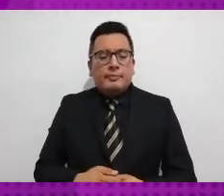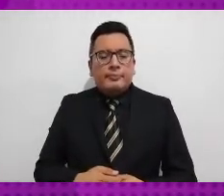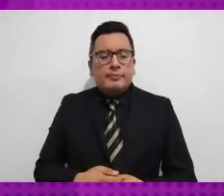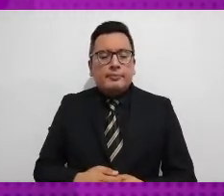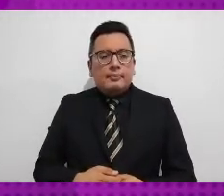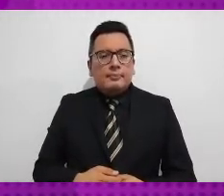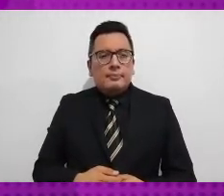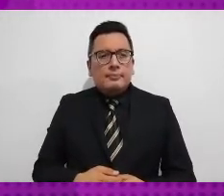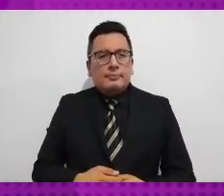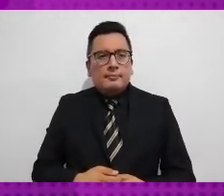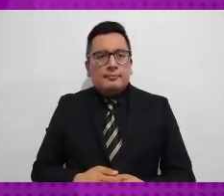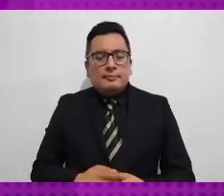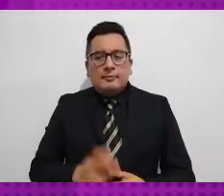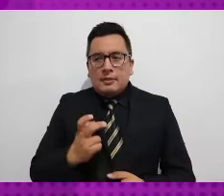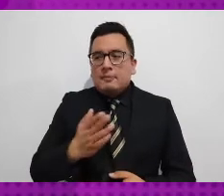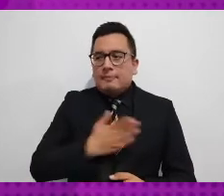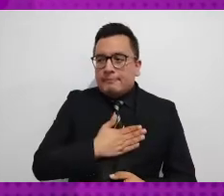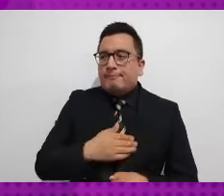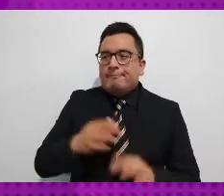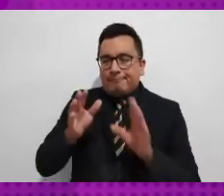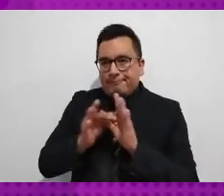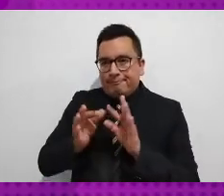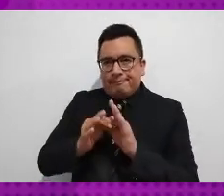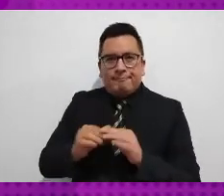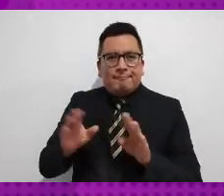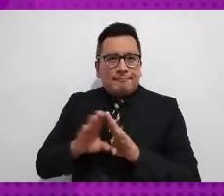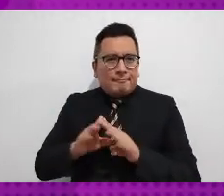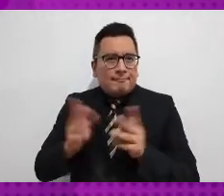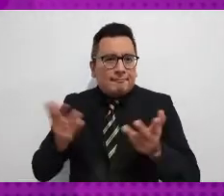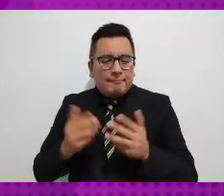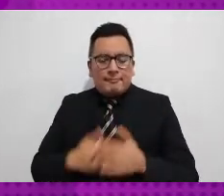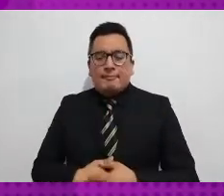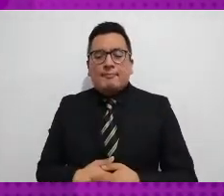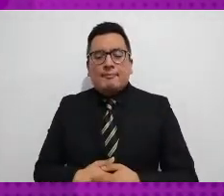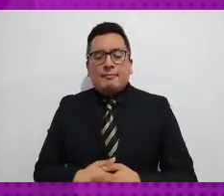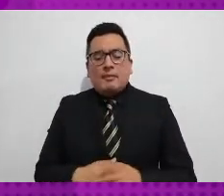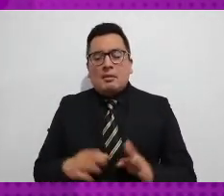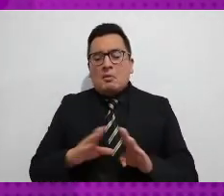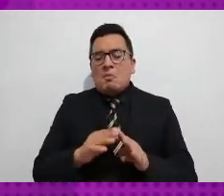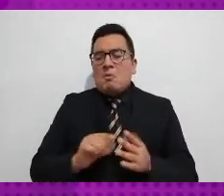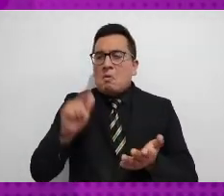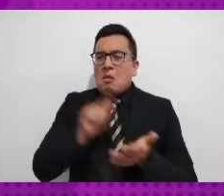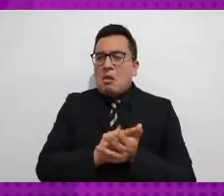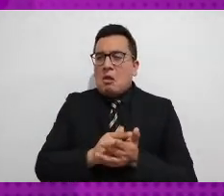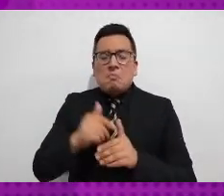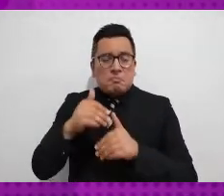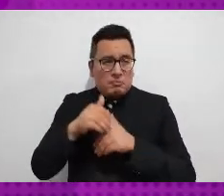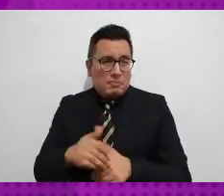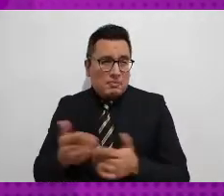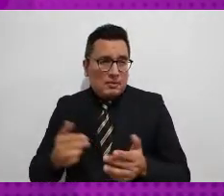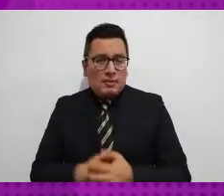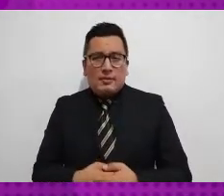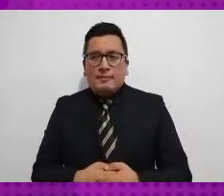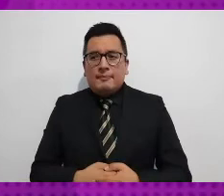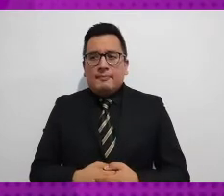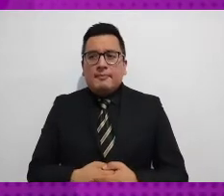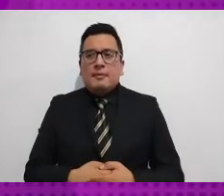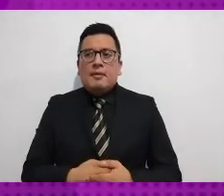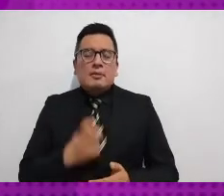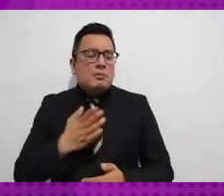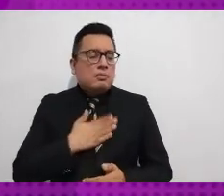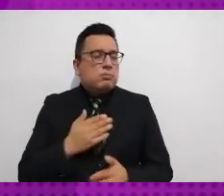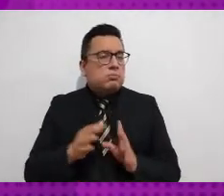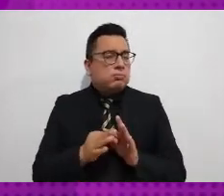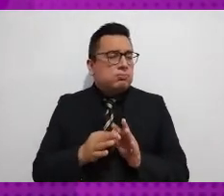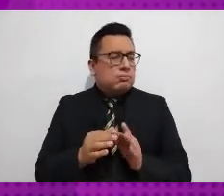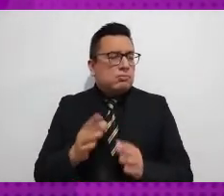ver cómo opera esto desde la perspectiva jurisdiccional, es decir, más bien es para explicar sentencias o los criterios que ha